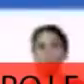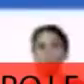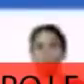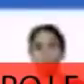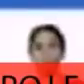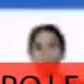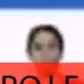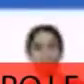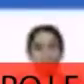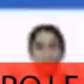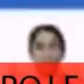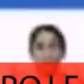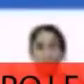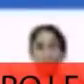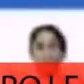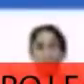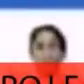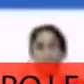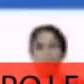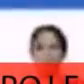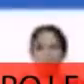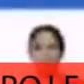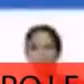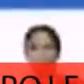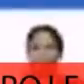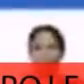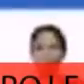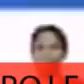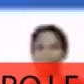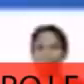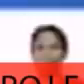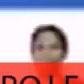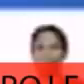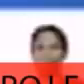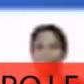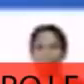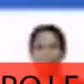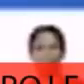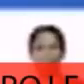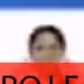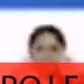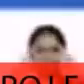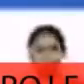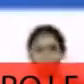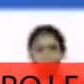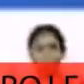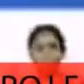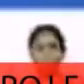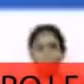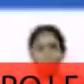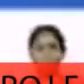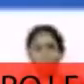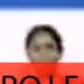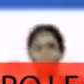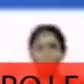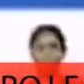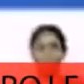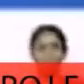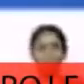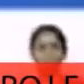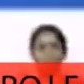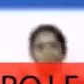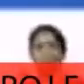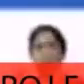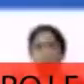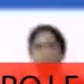¿Y cómo está haciendo? ¿Y por qué la urgencia de las elecciones son puntos importantes a tener en cuenta? De acuerdo al librito ridículo ese de la Constitución,